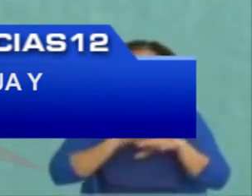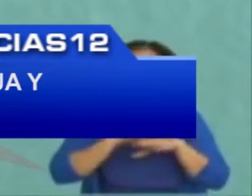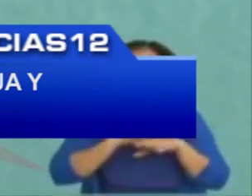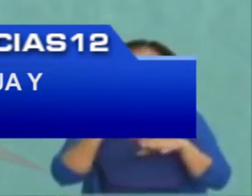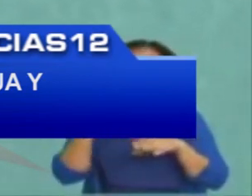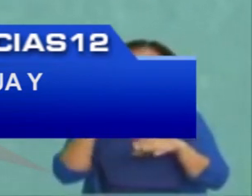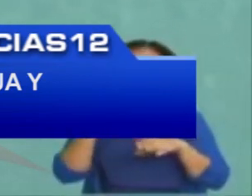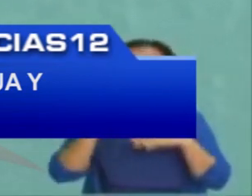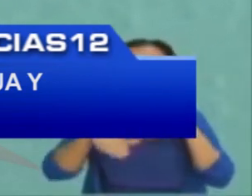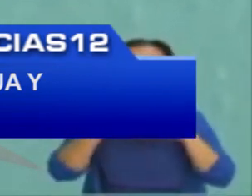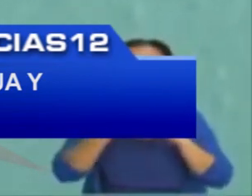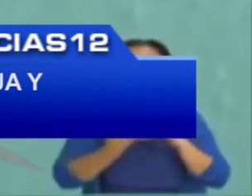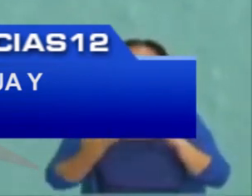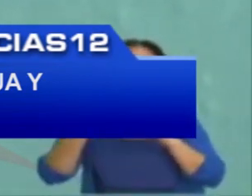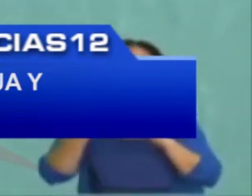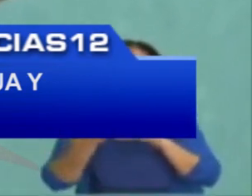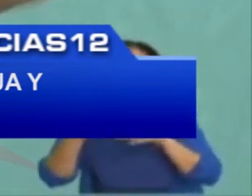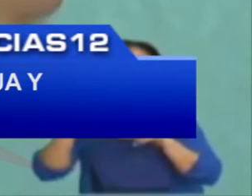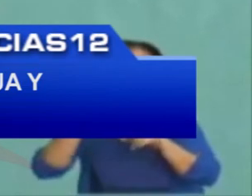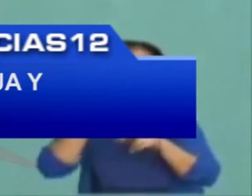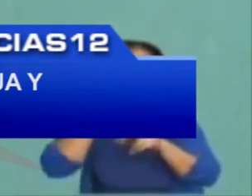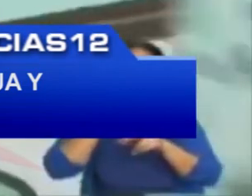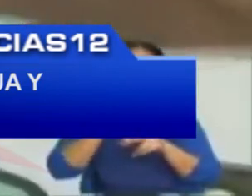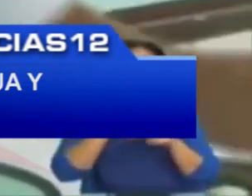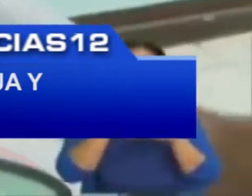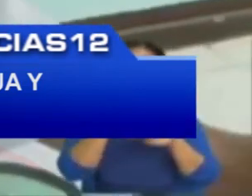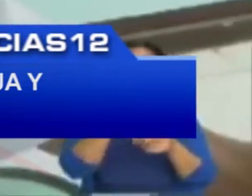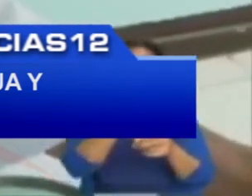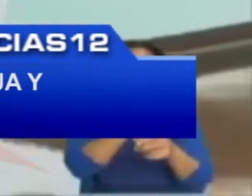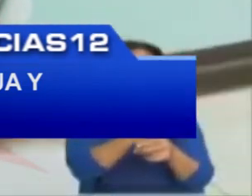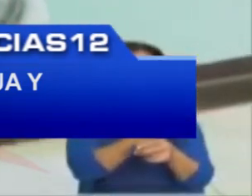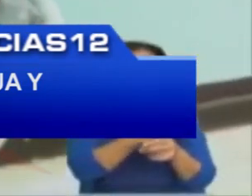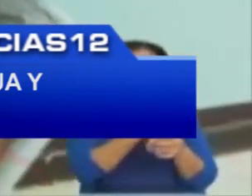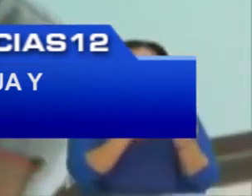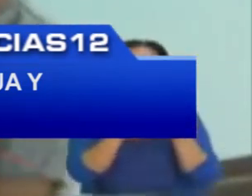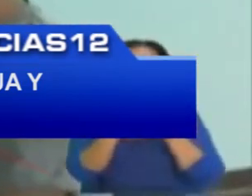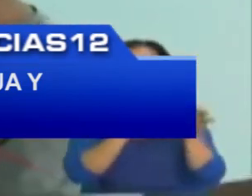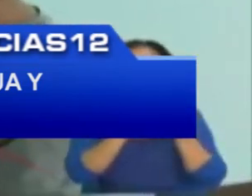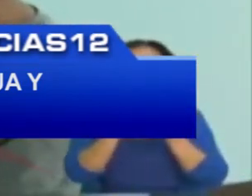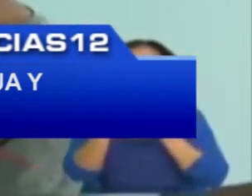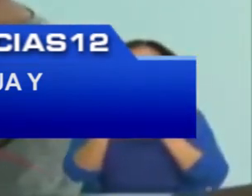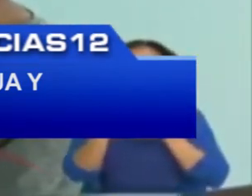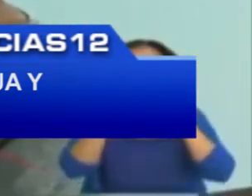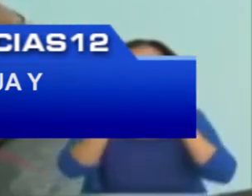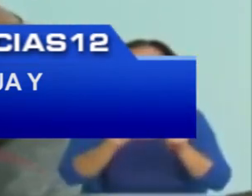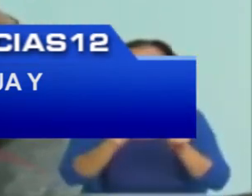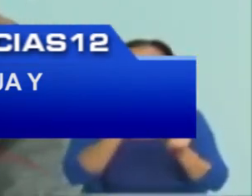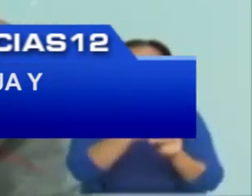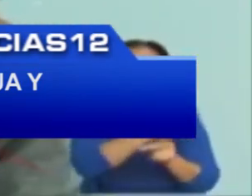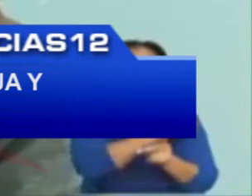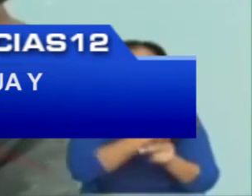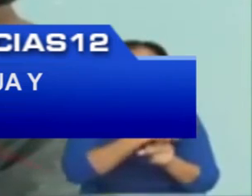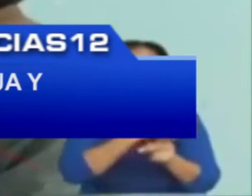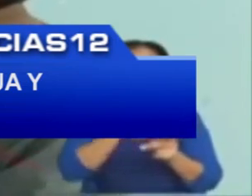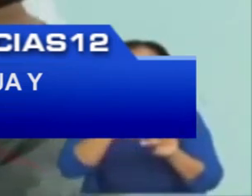municipio de Chinandega. También Centro de Salud Roberto Cortés, Puesto de Salud 12 de septiembre,